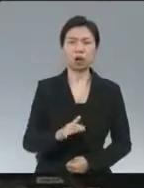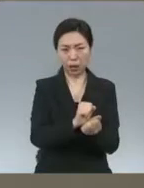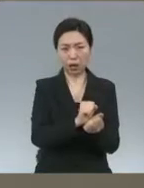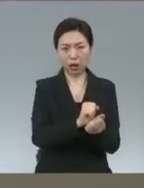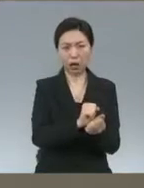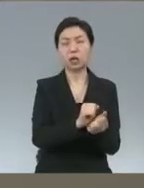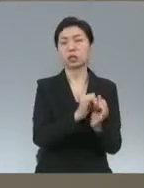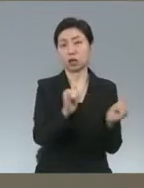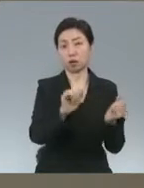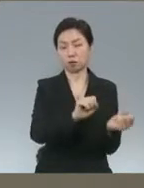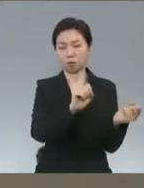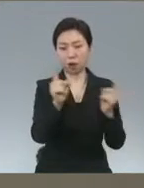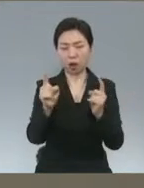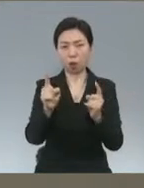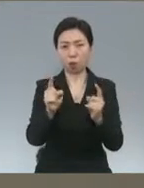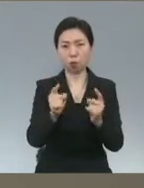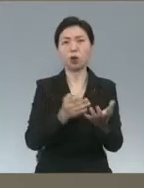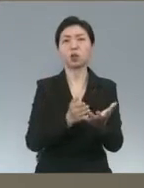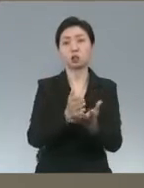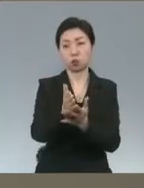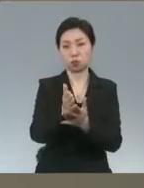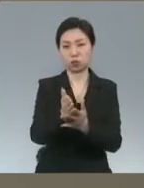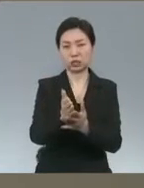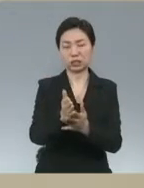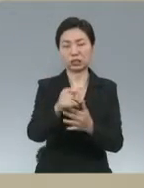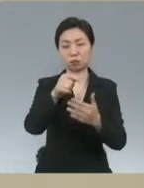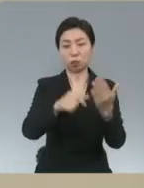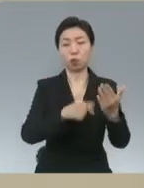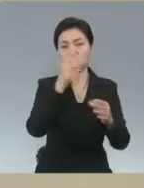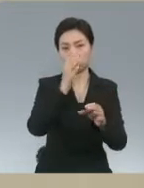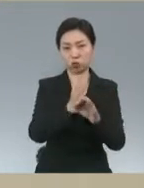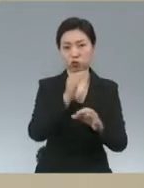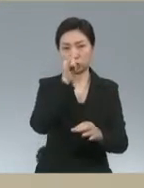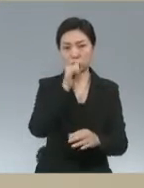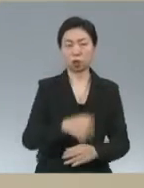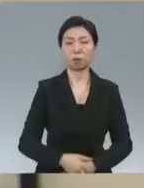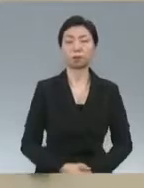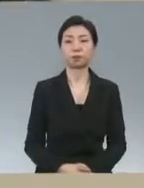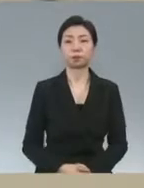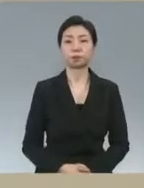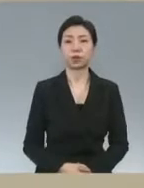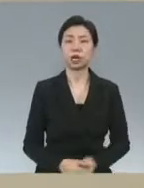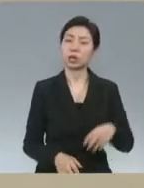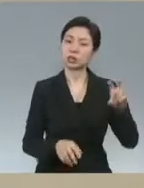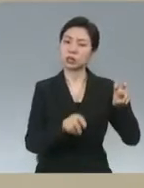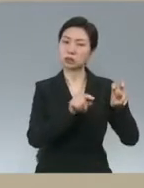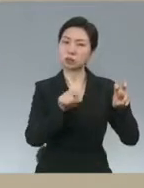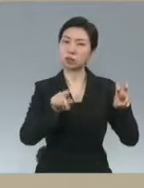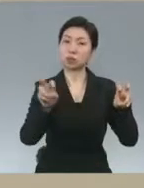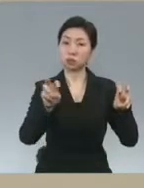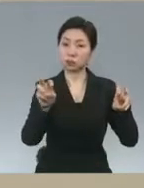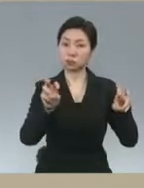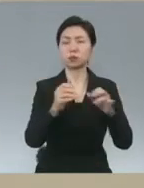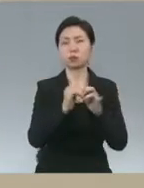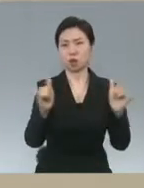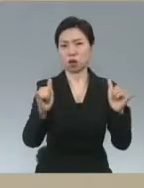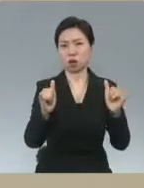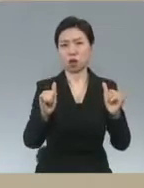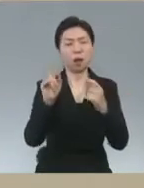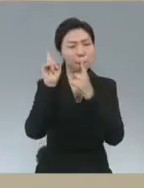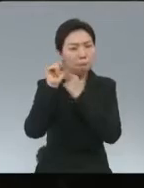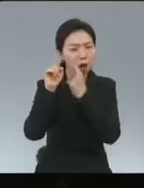problemas de memoria o de concentración las autoridades sanitarias están evaluando la situación y posiblemente anunciarán los resultados